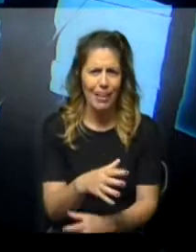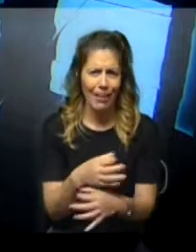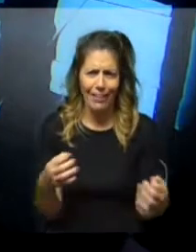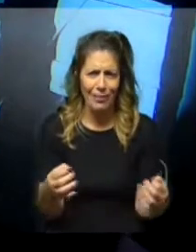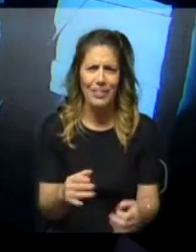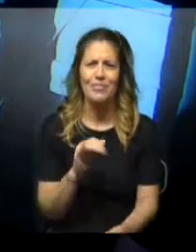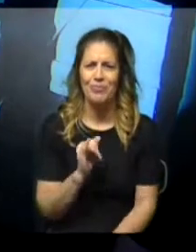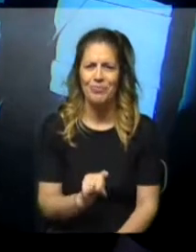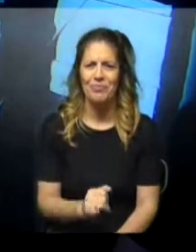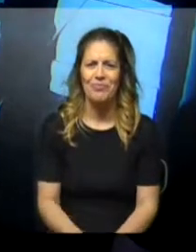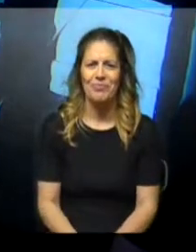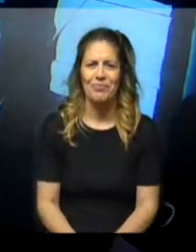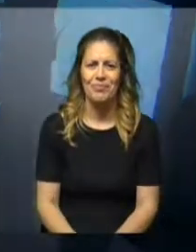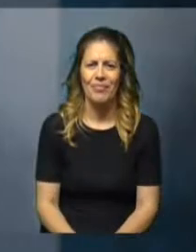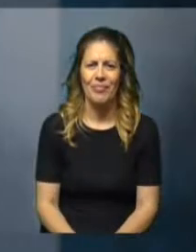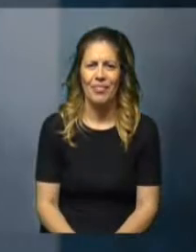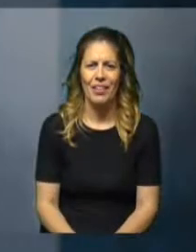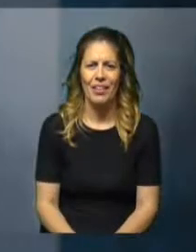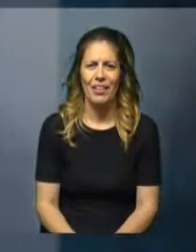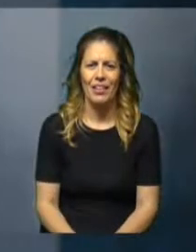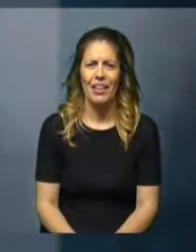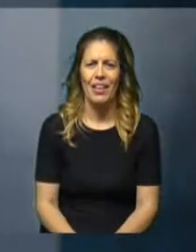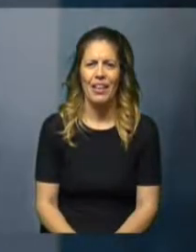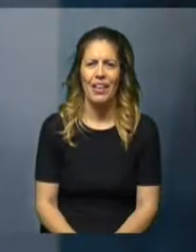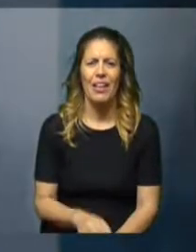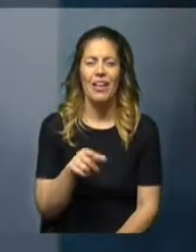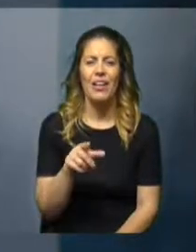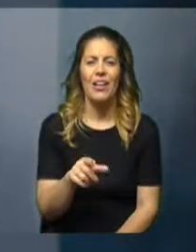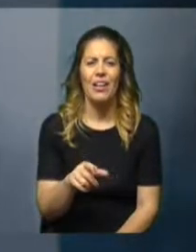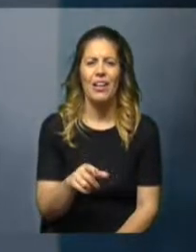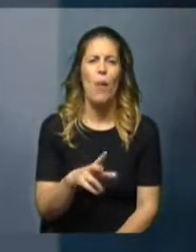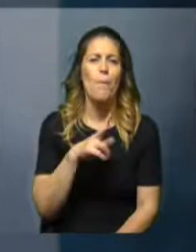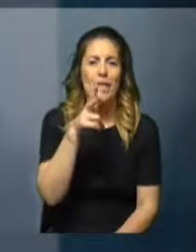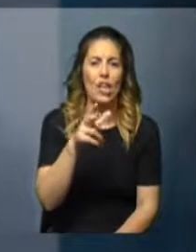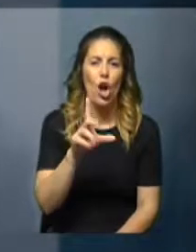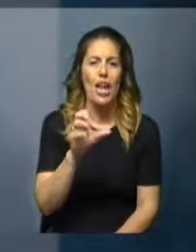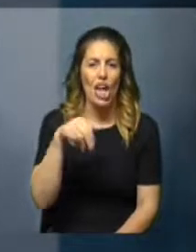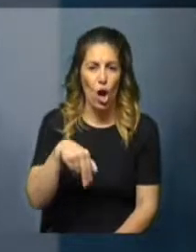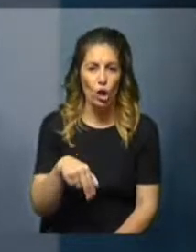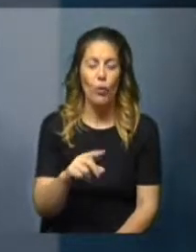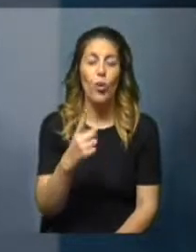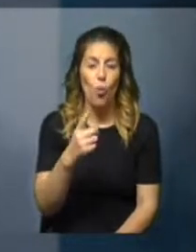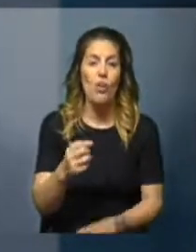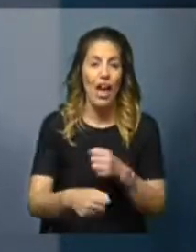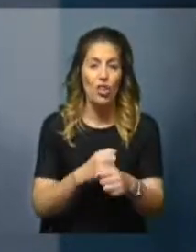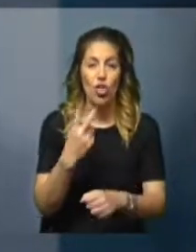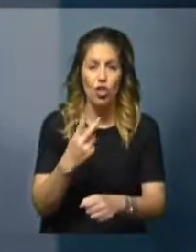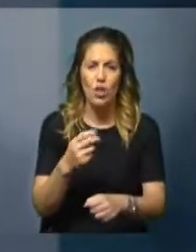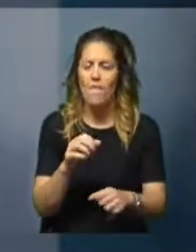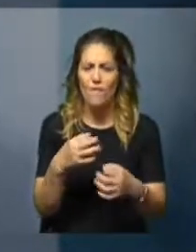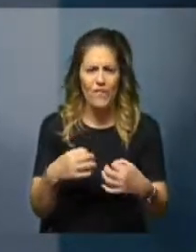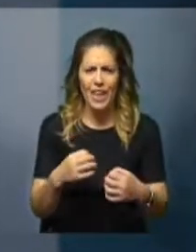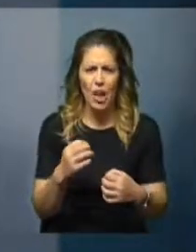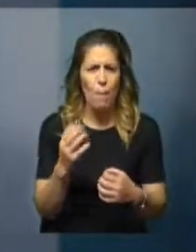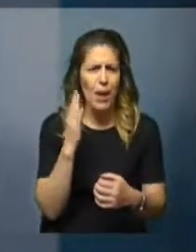este y mi hijo León este es que cuando era Tenía más o menos un año dos era muy parecido también así que está ahí viste esas cosas